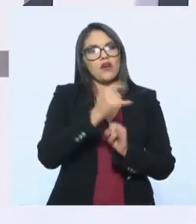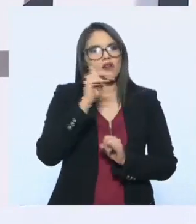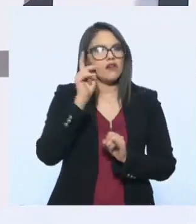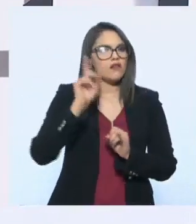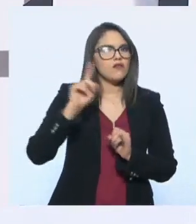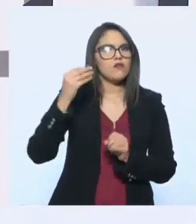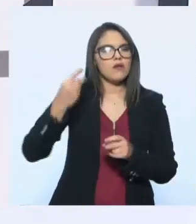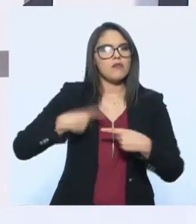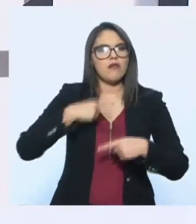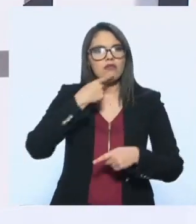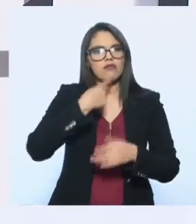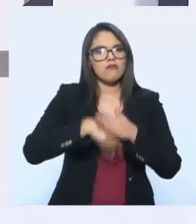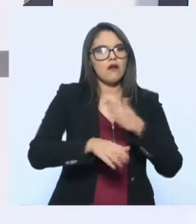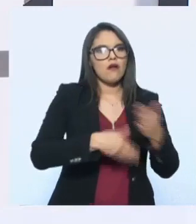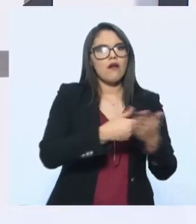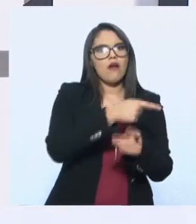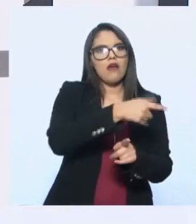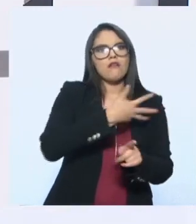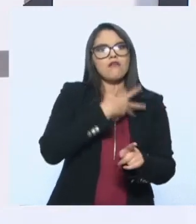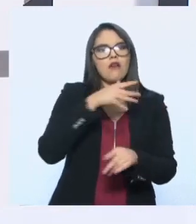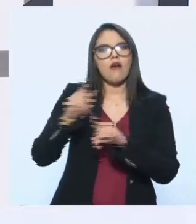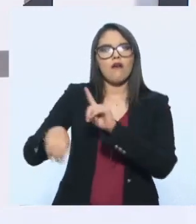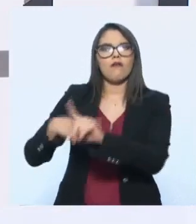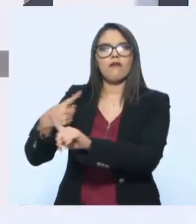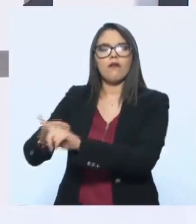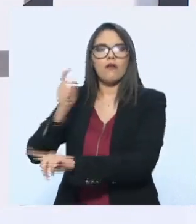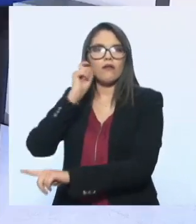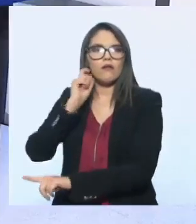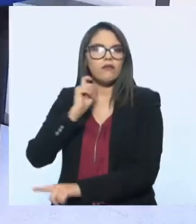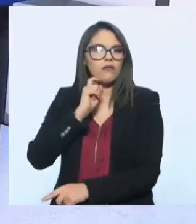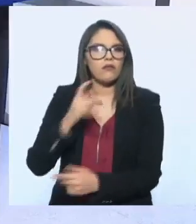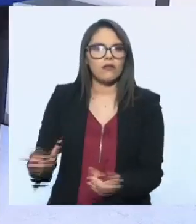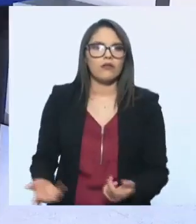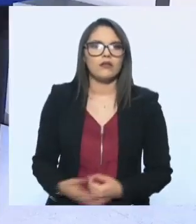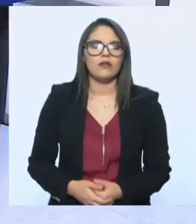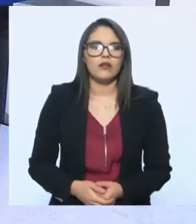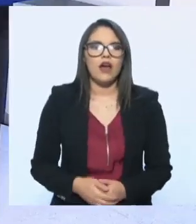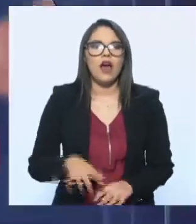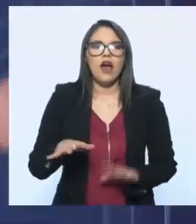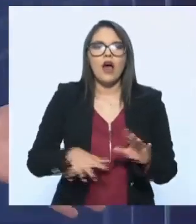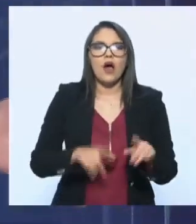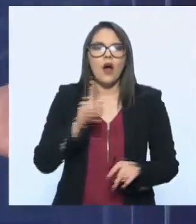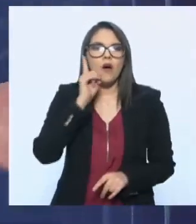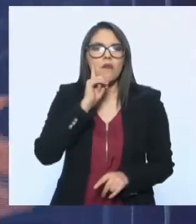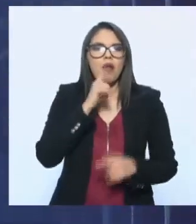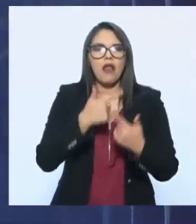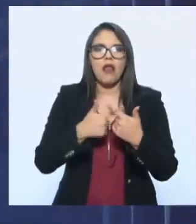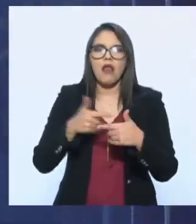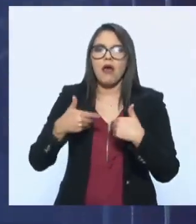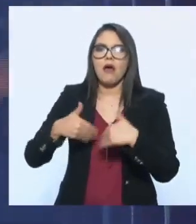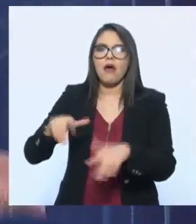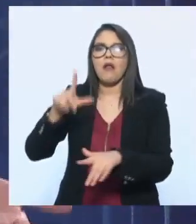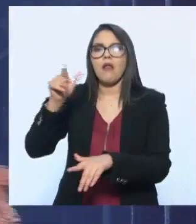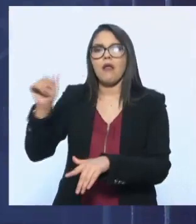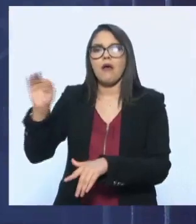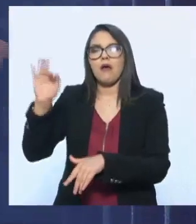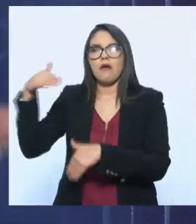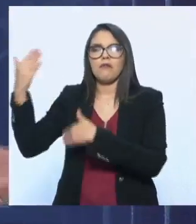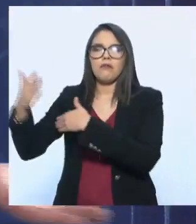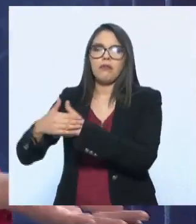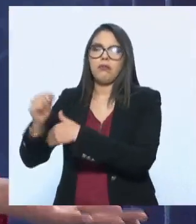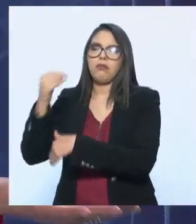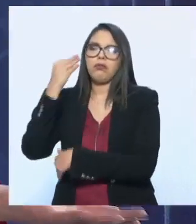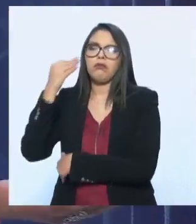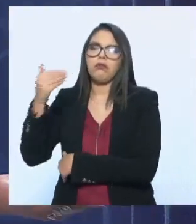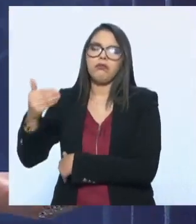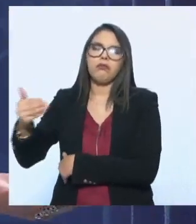el juez, de parte de Abril para que pudiera seguir en la cárcel. Lo deja en libertad y misteriosamente la matan,